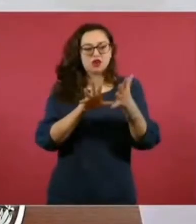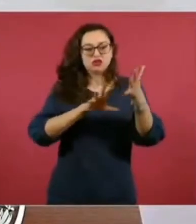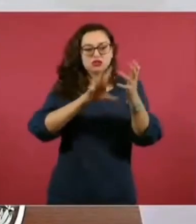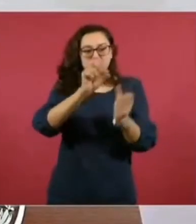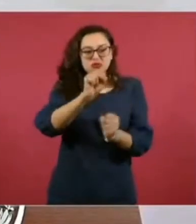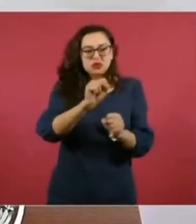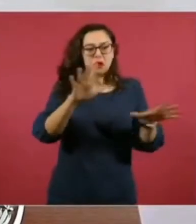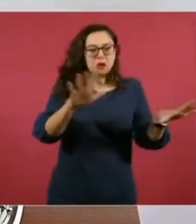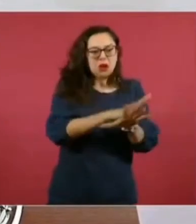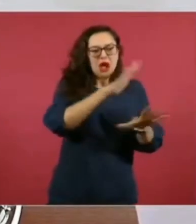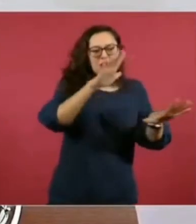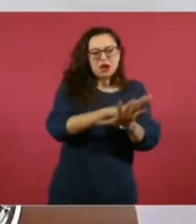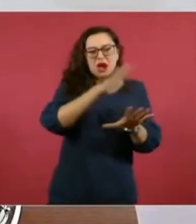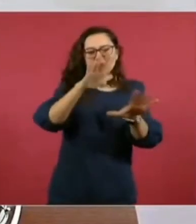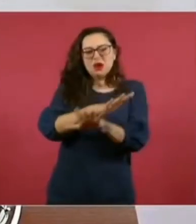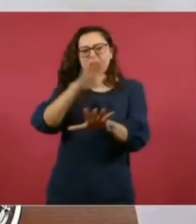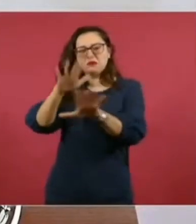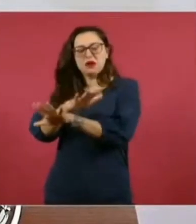último libro,